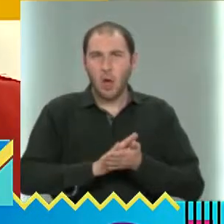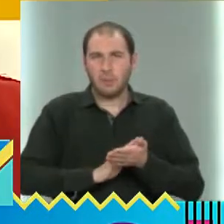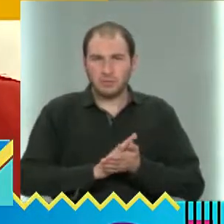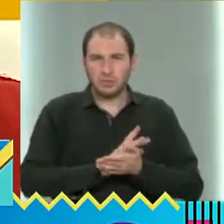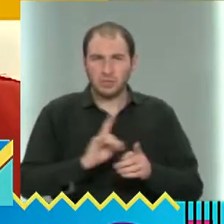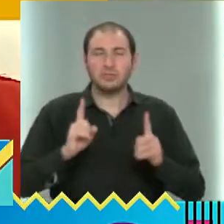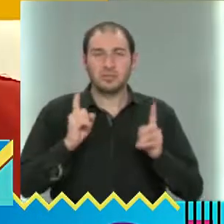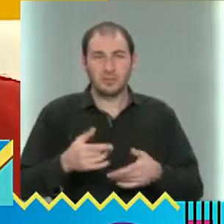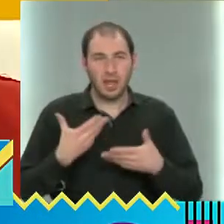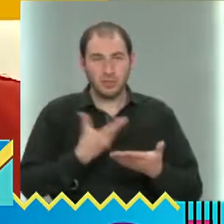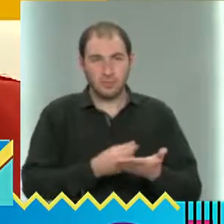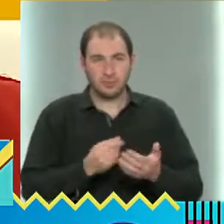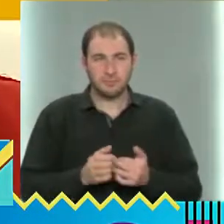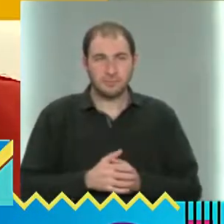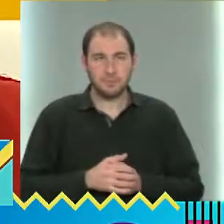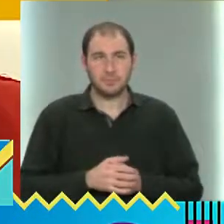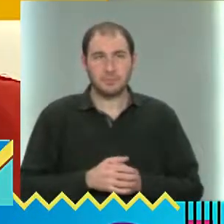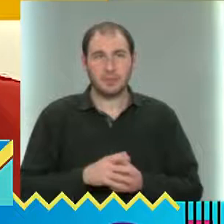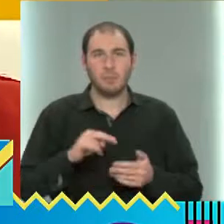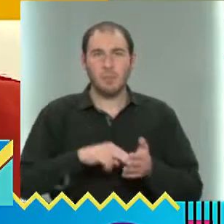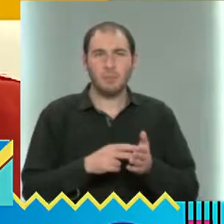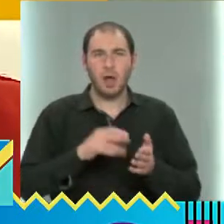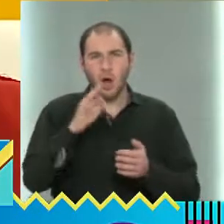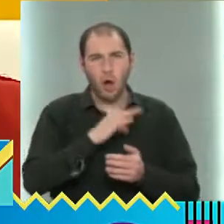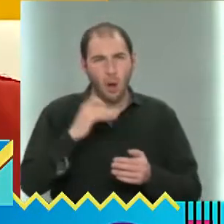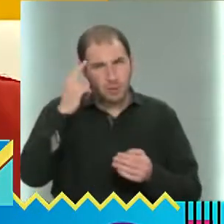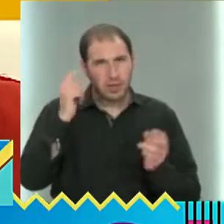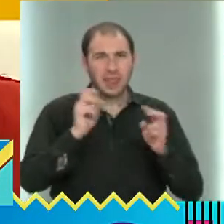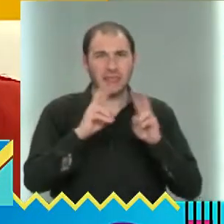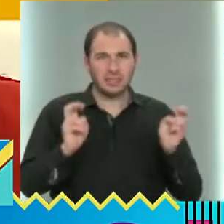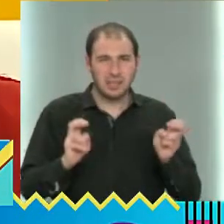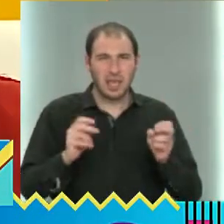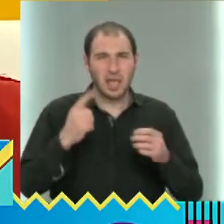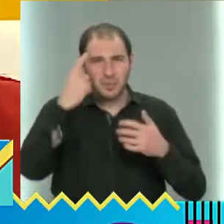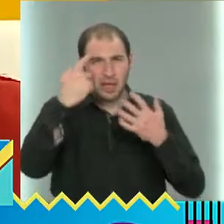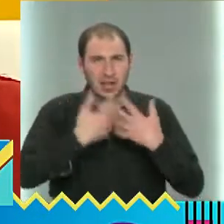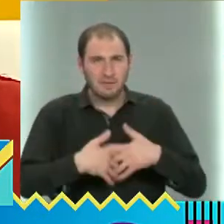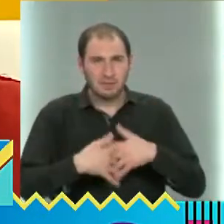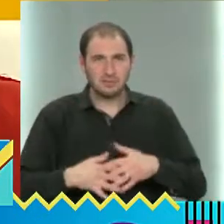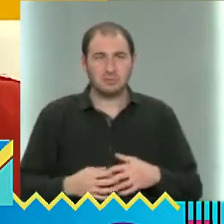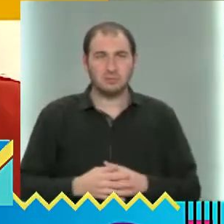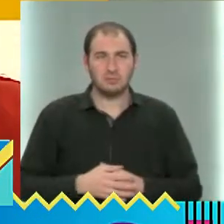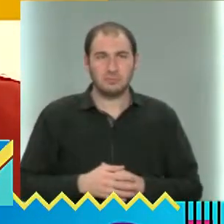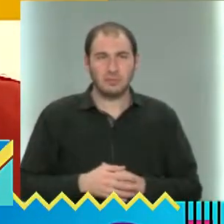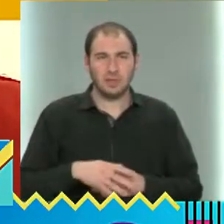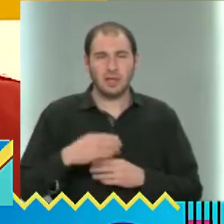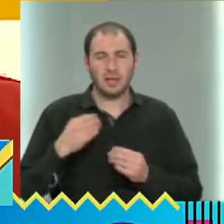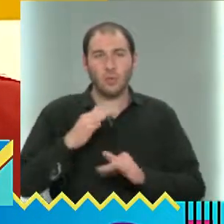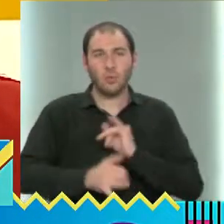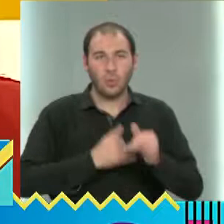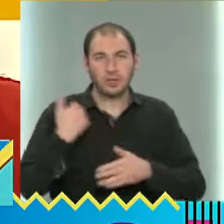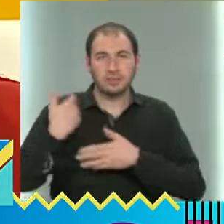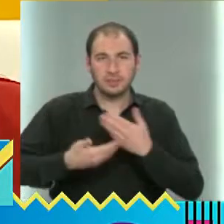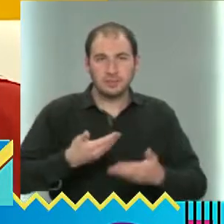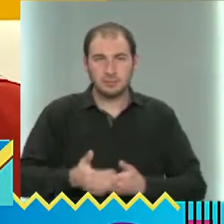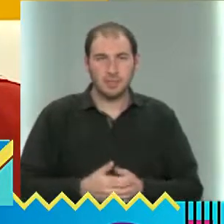también es buena parte, sino el problema de la mirada de las líneas temáticas, la reflexión sobre lo que va